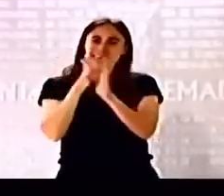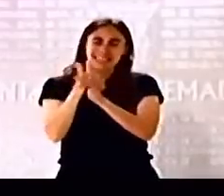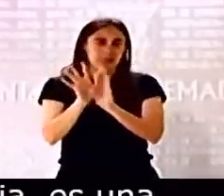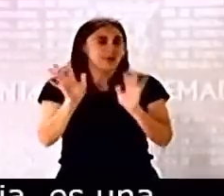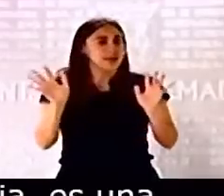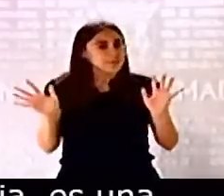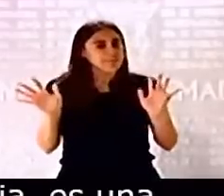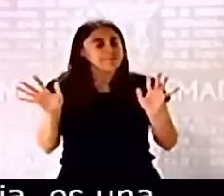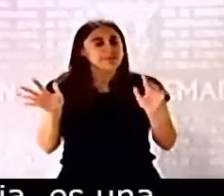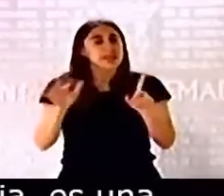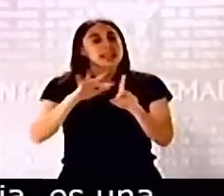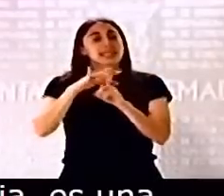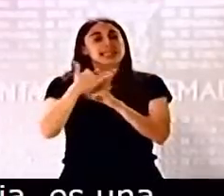de la situación que vive una localidad